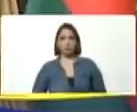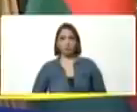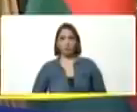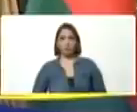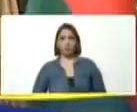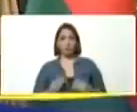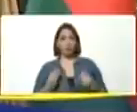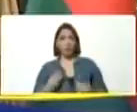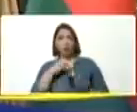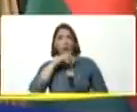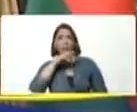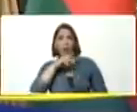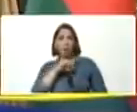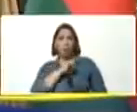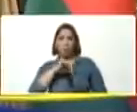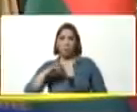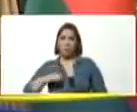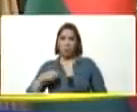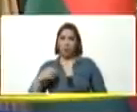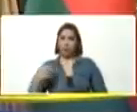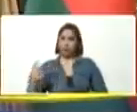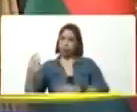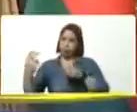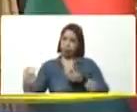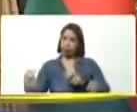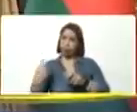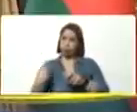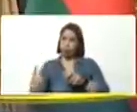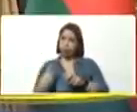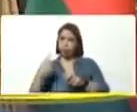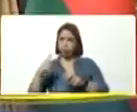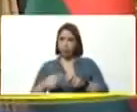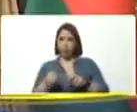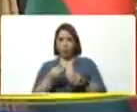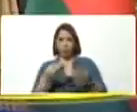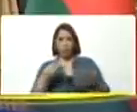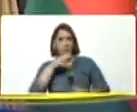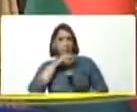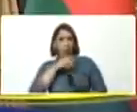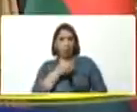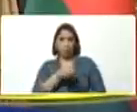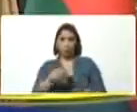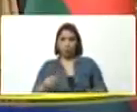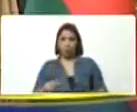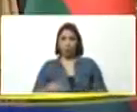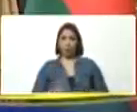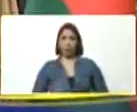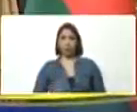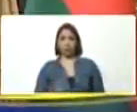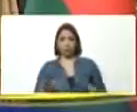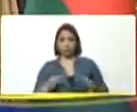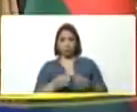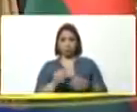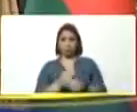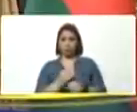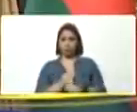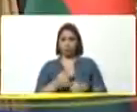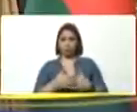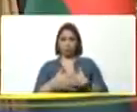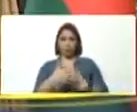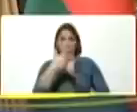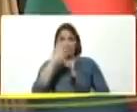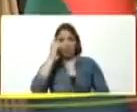como lo hablábamos en privado, como lo han hablado ustedes en estas sesiones de 3 días.